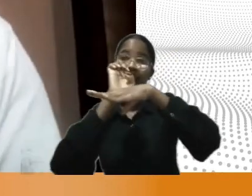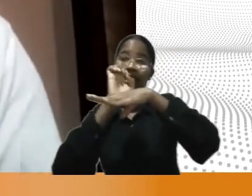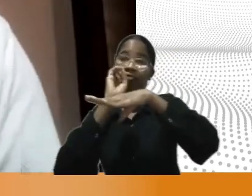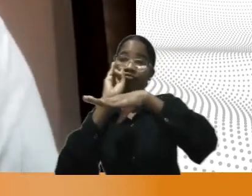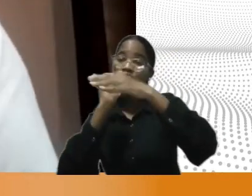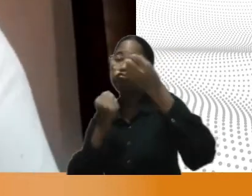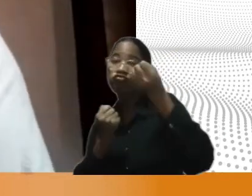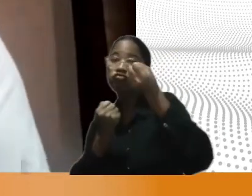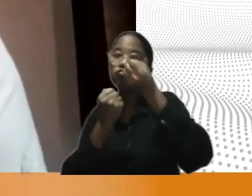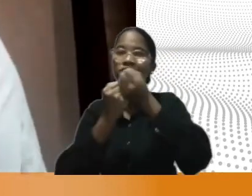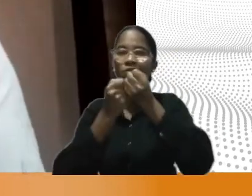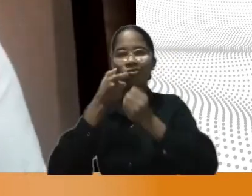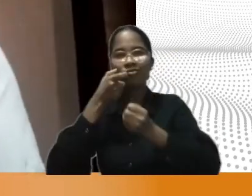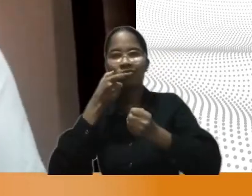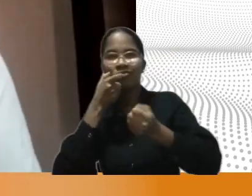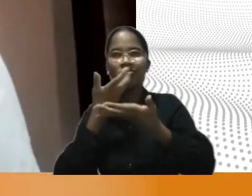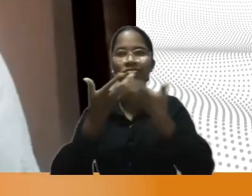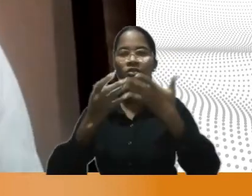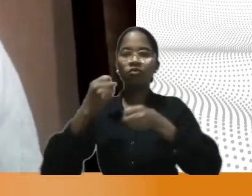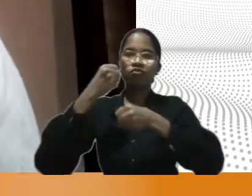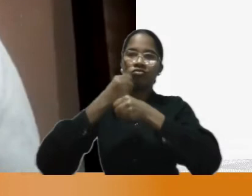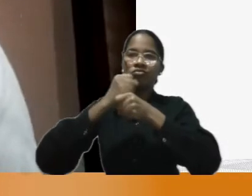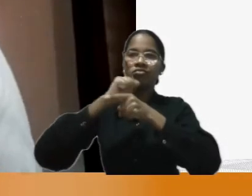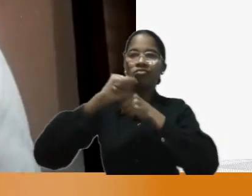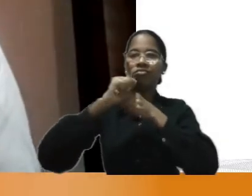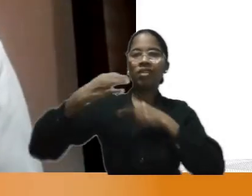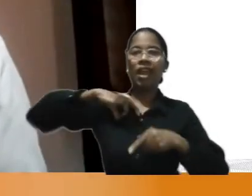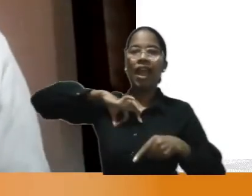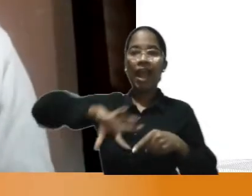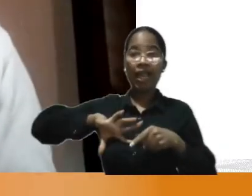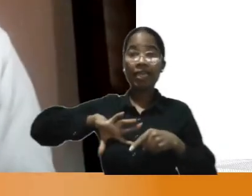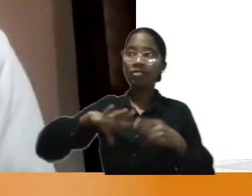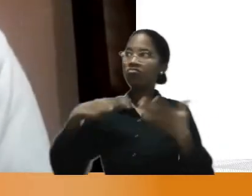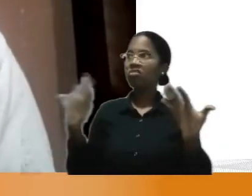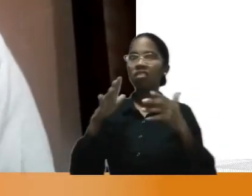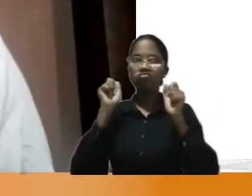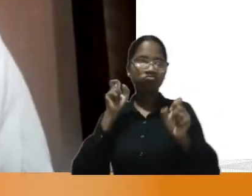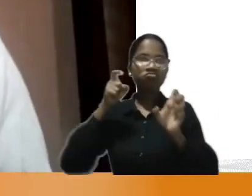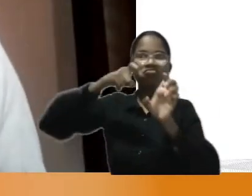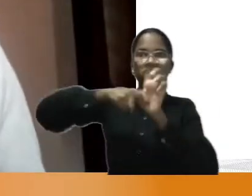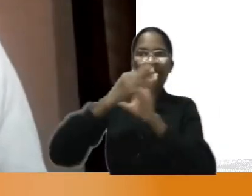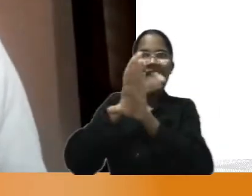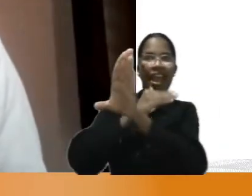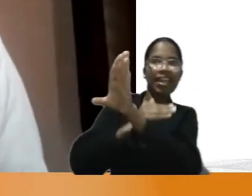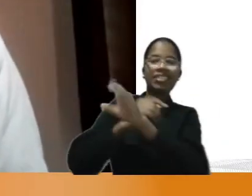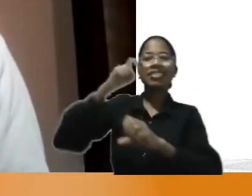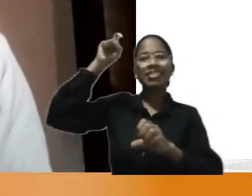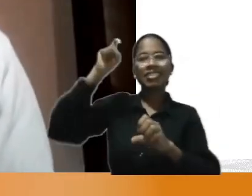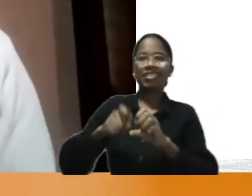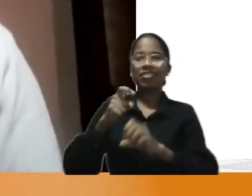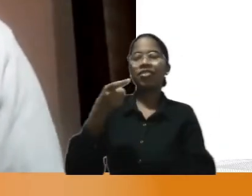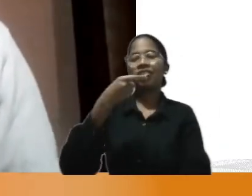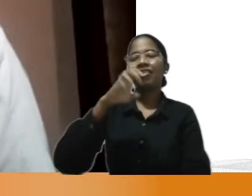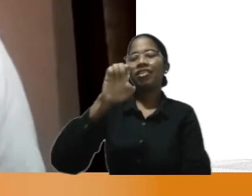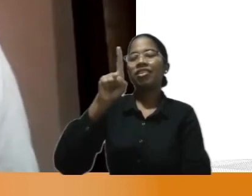estatal nacional, monitorías y pasantías. Para ello, el aprendiz tiene que estar registrado en una plataforma llamada Gestión